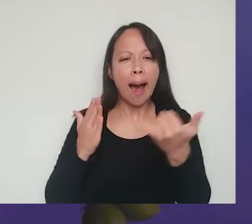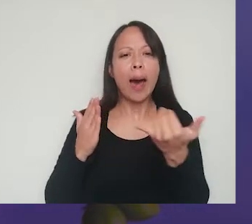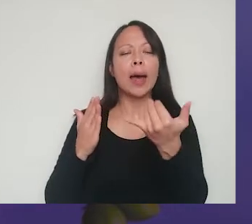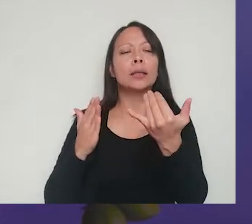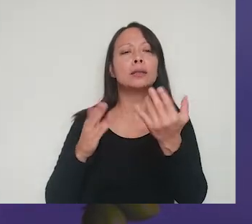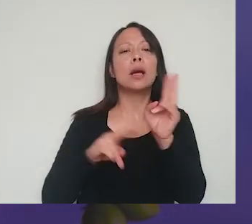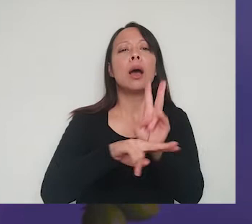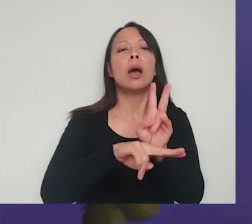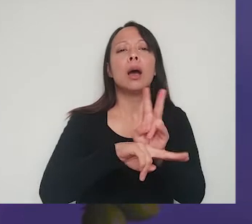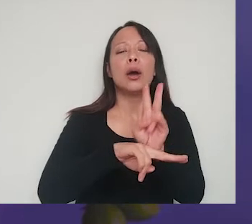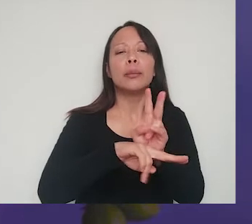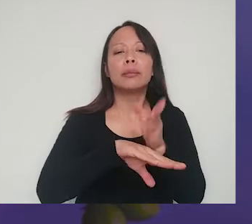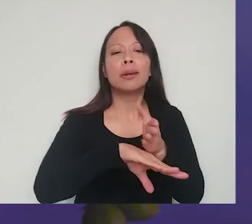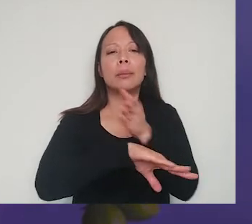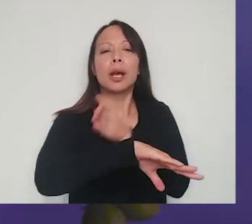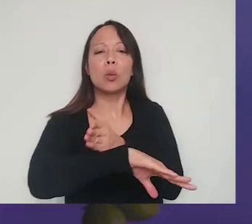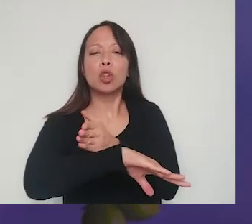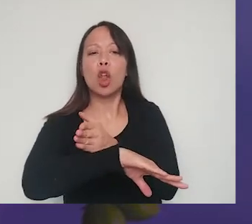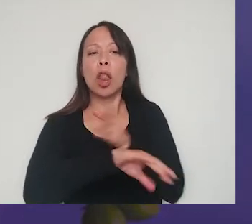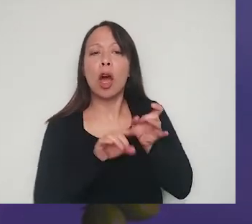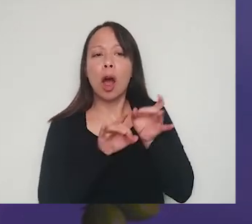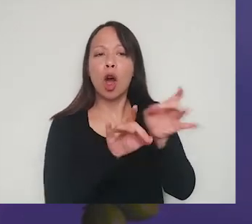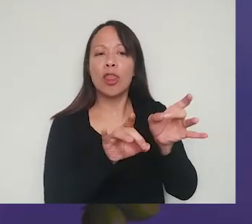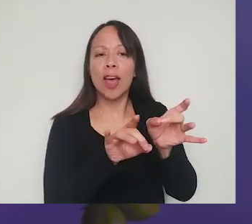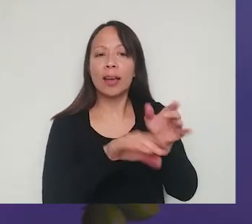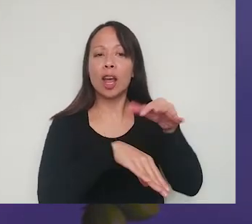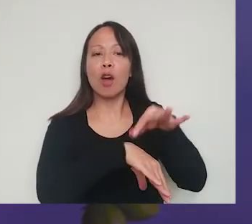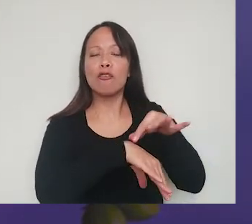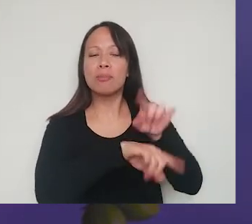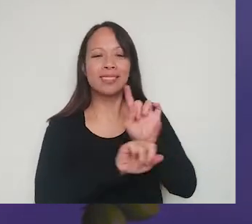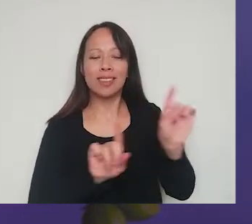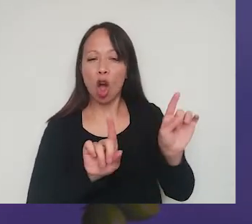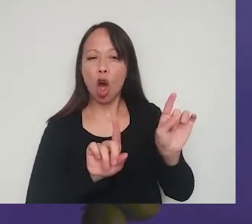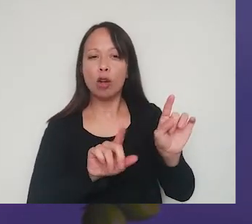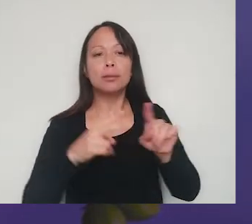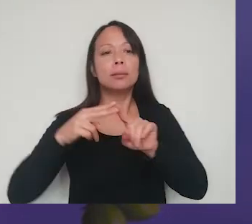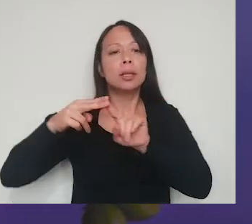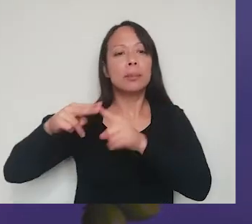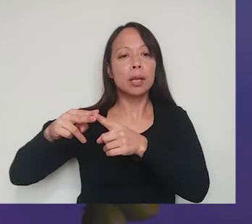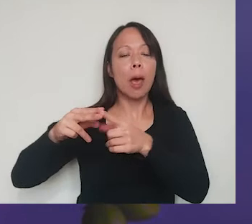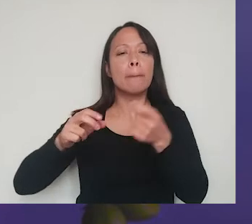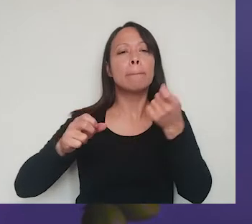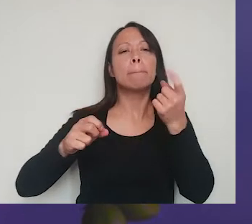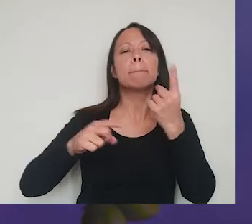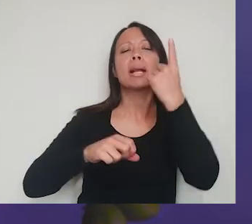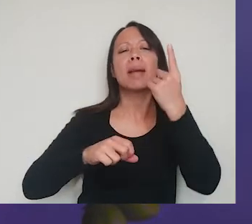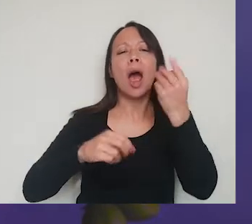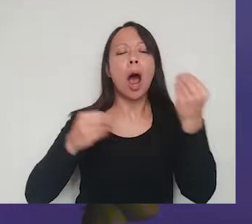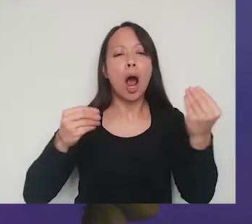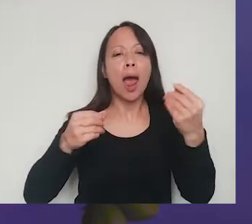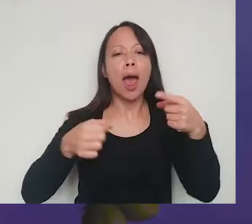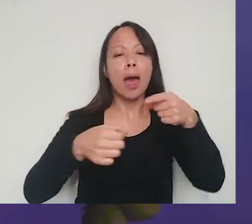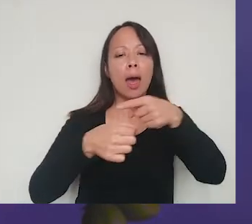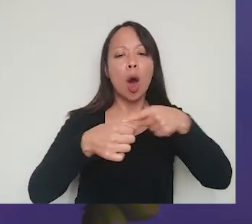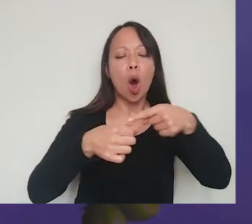sirve específicamente para evitar la transmisión de la enfermedad. Básicamente consiste, primero debo recurrir a una técnica de reproducción humana asistida de